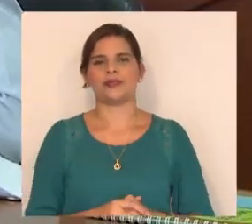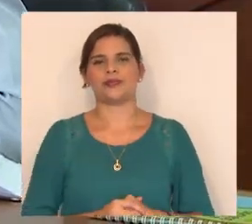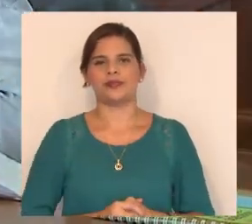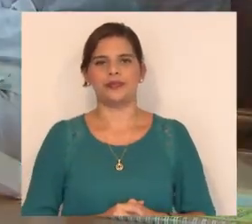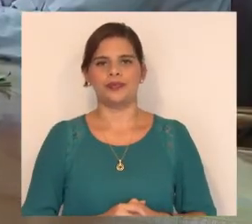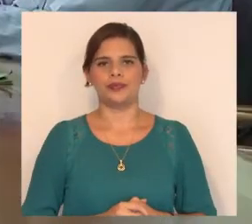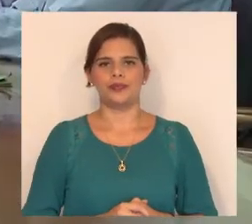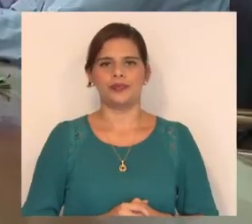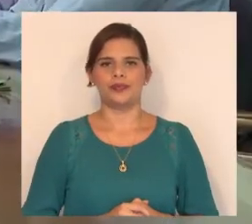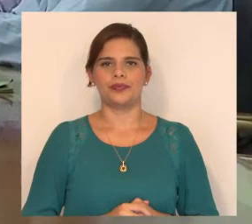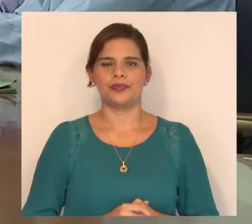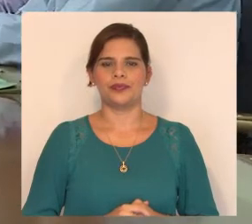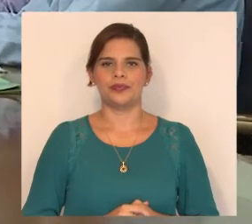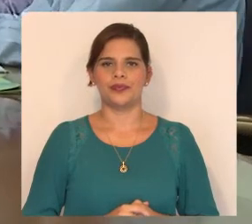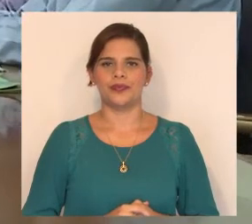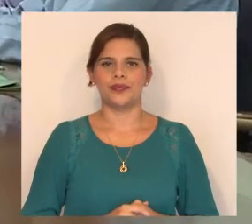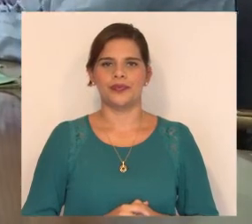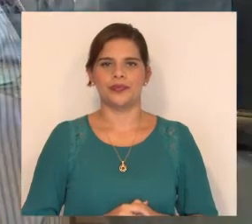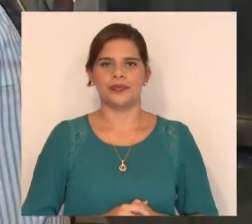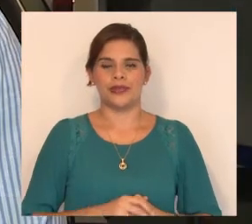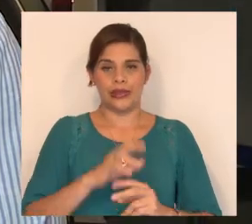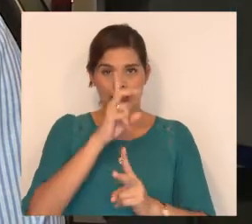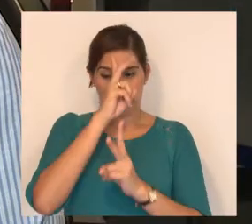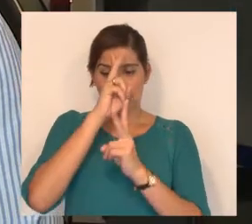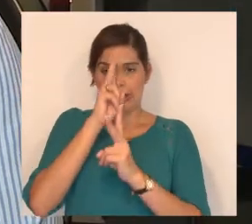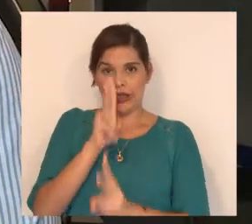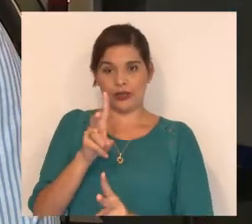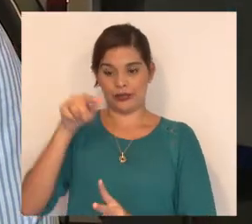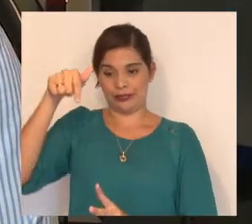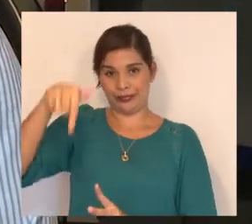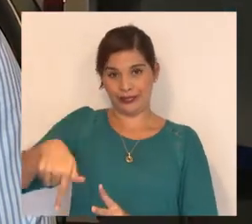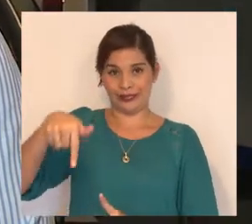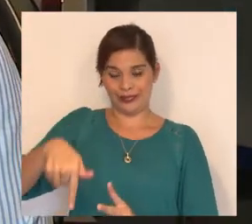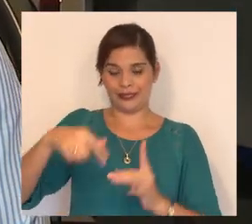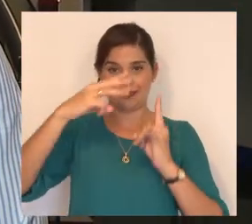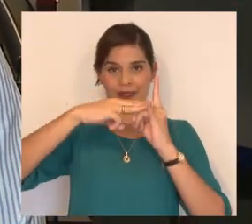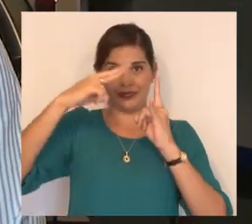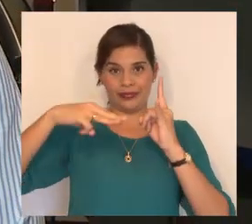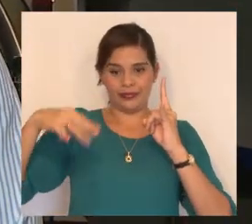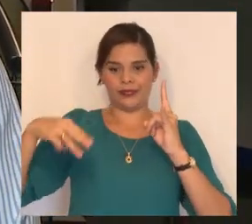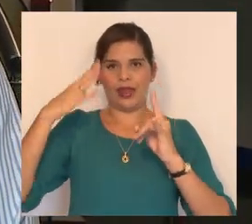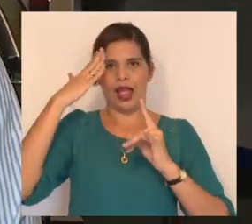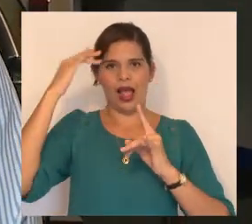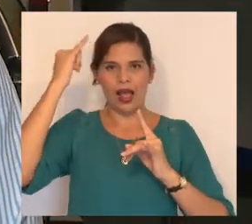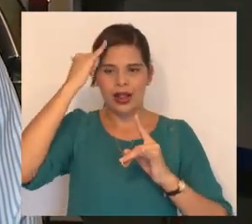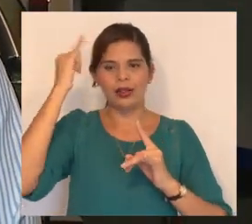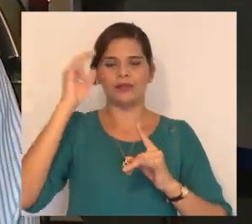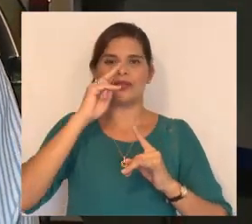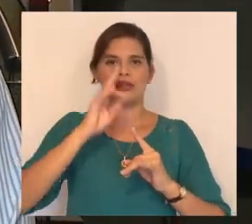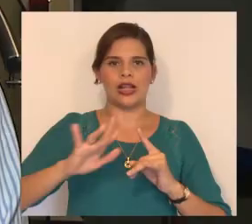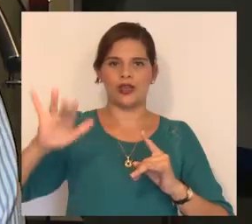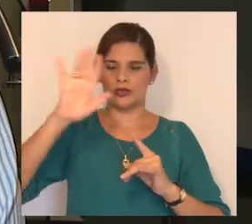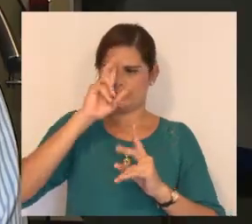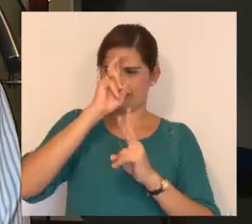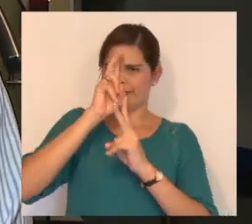y desarrollo en toda la región. Es el reconocimiento a que nuestra administración ha venido